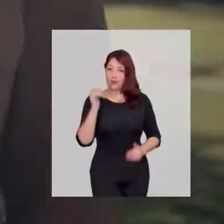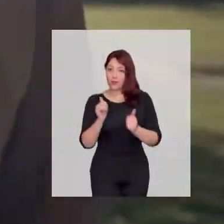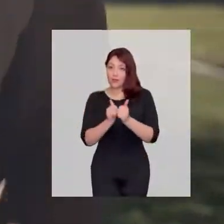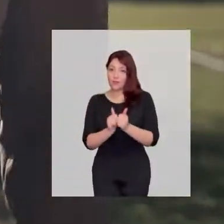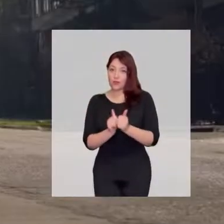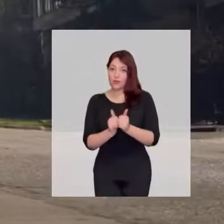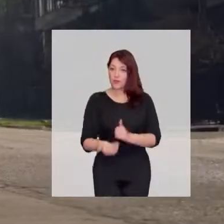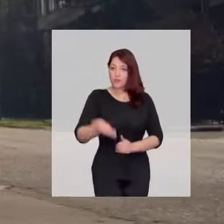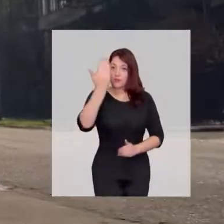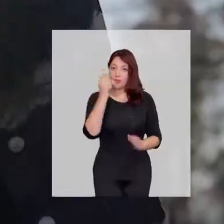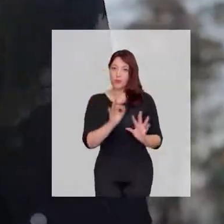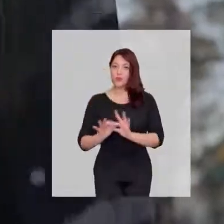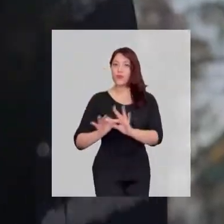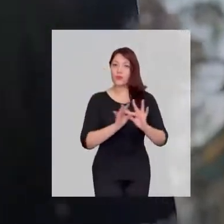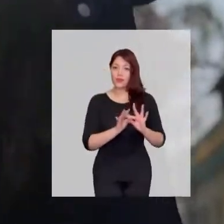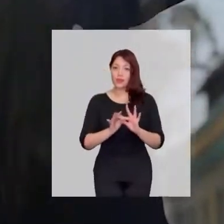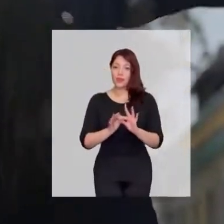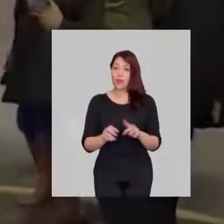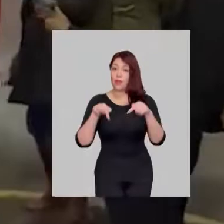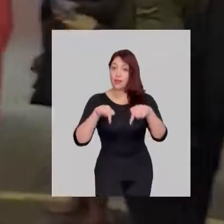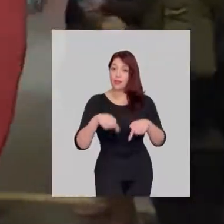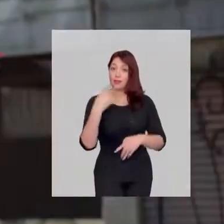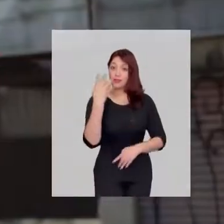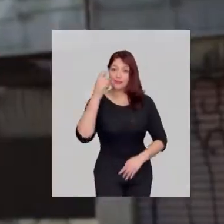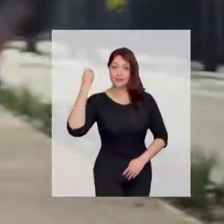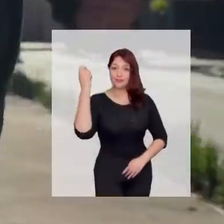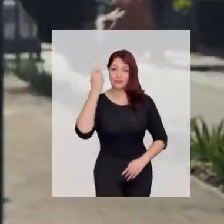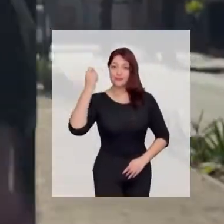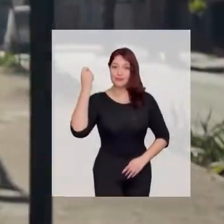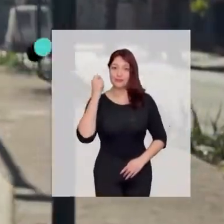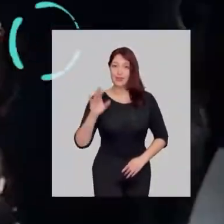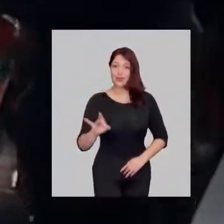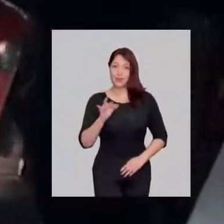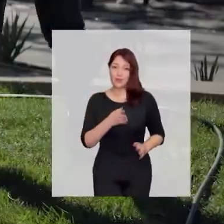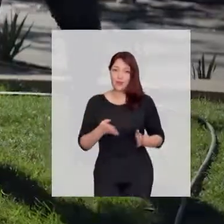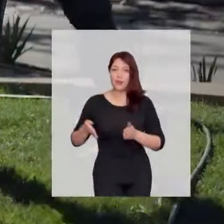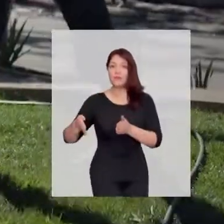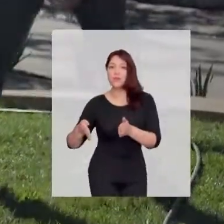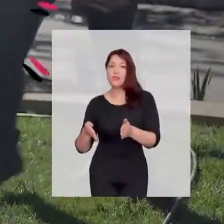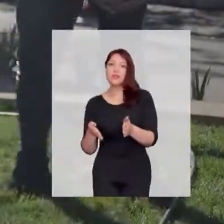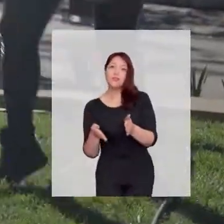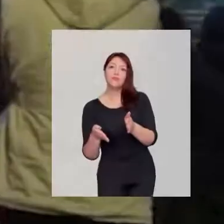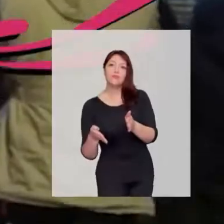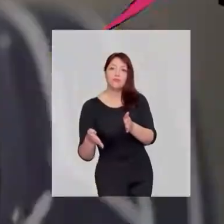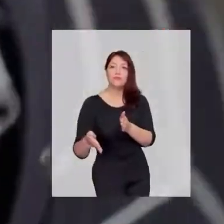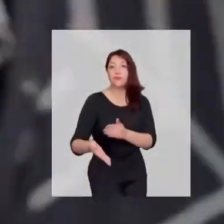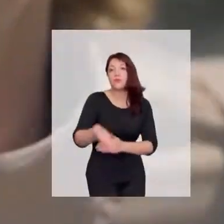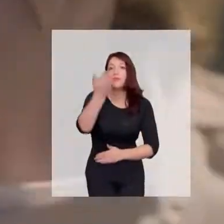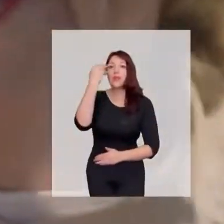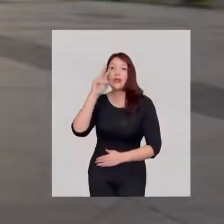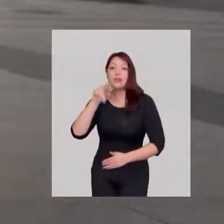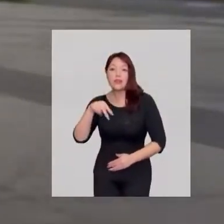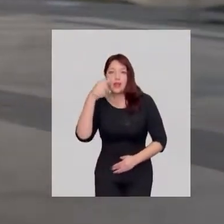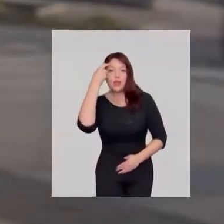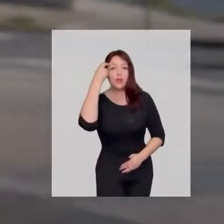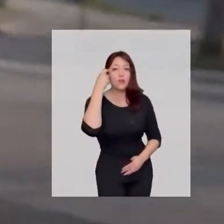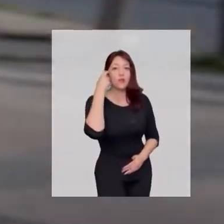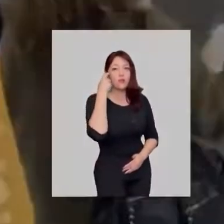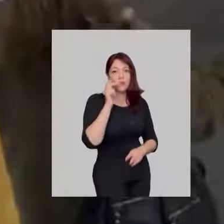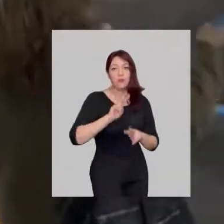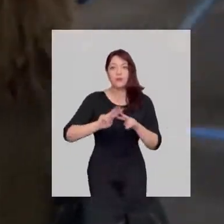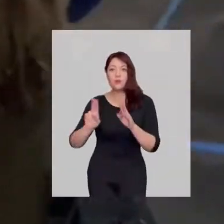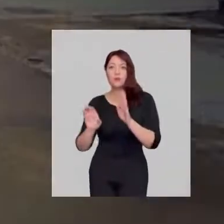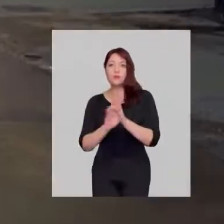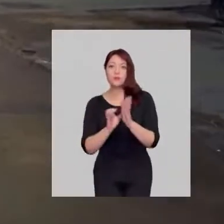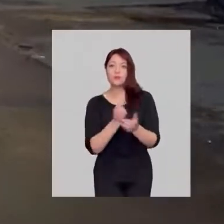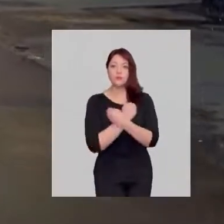¿Quieres venir conmigo? Vamos todos unidos. Este 4 de septiembre elegimos un camino. Vamos sin rencor, vamos